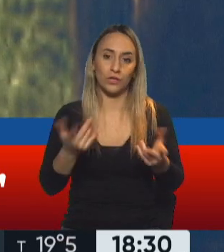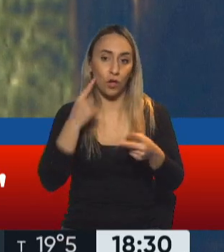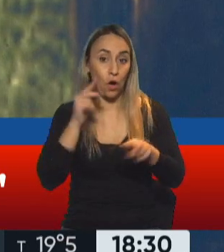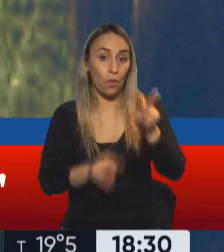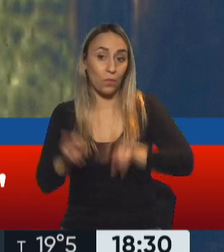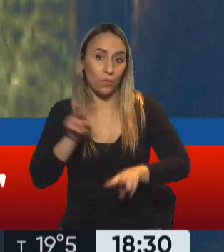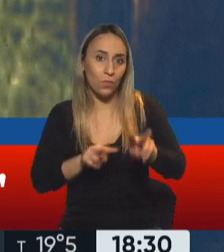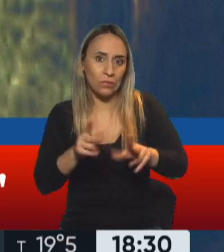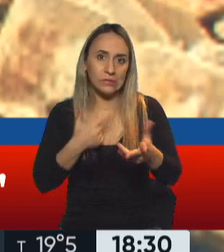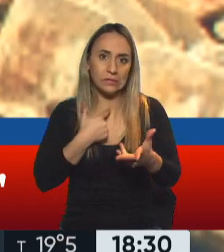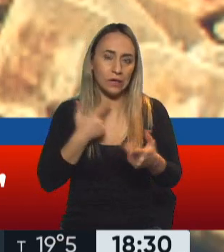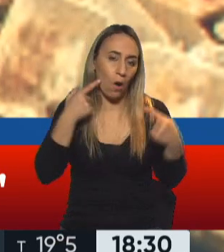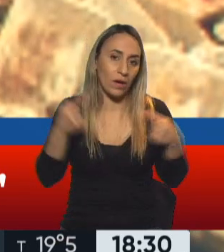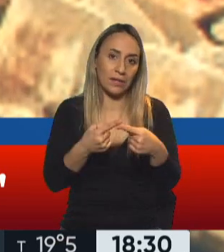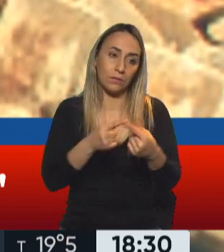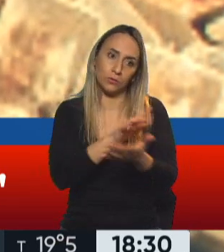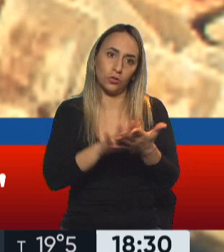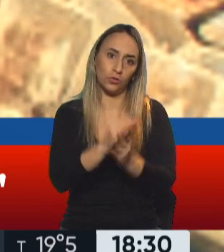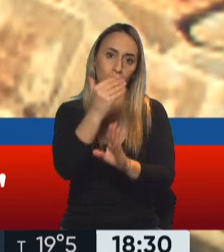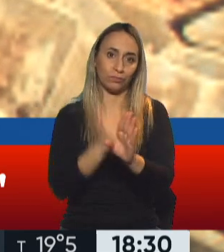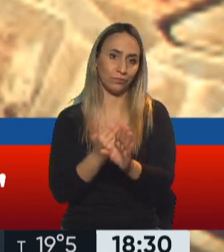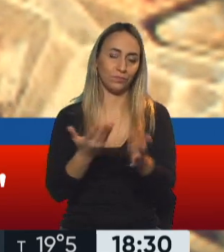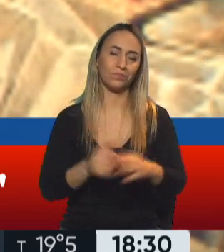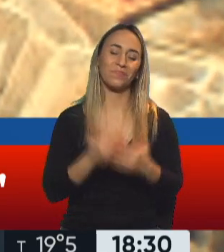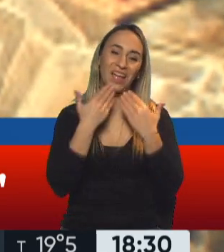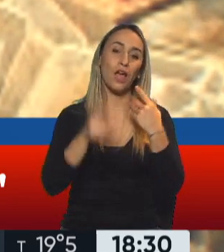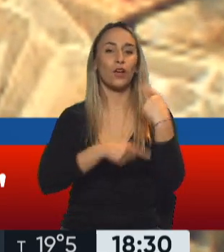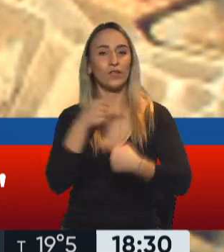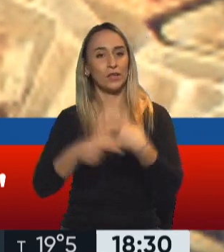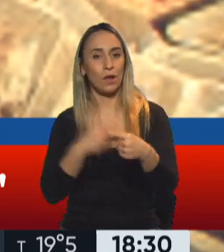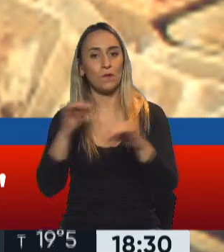se solucione. Gracias, Nazarena Lomagno. Seguimos con más información en la televisión pública.